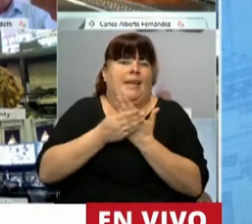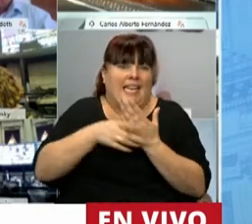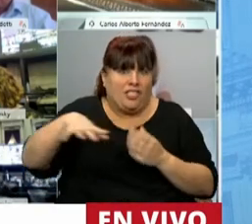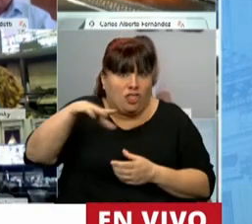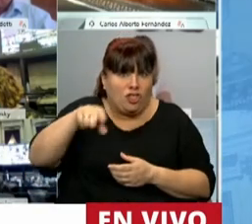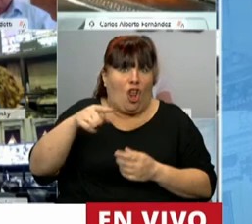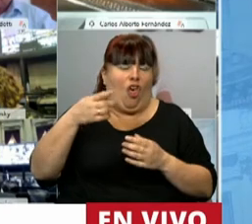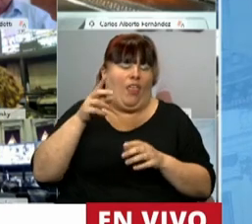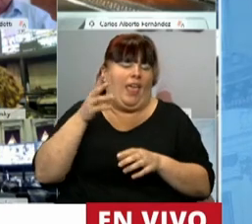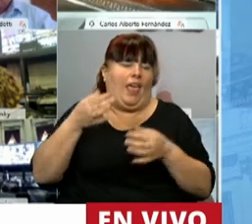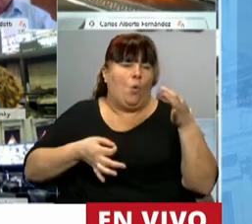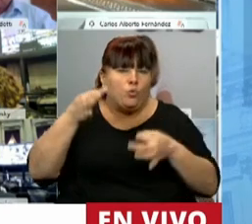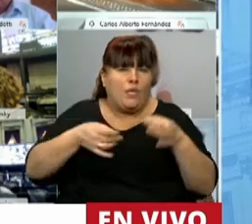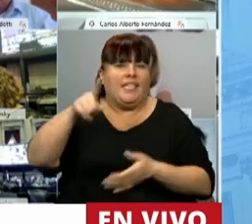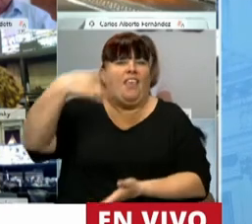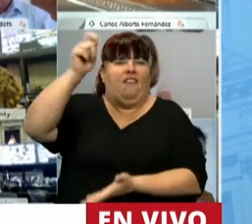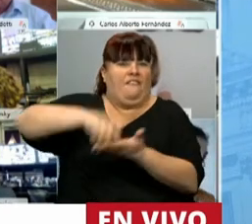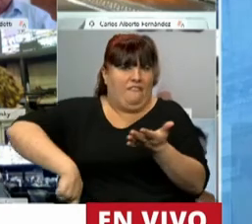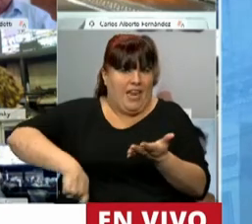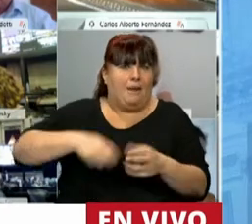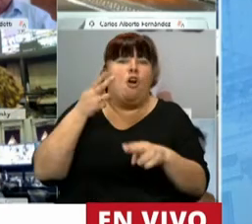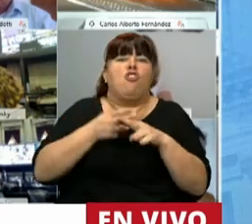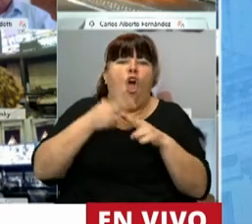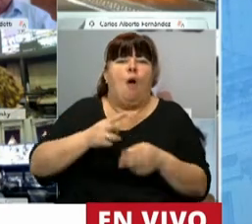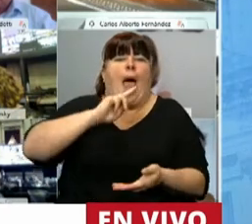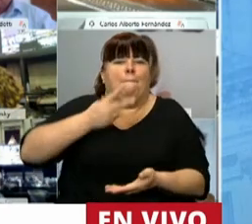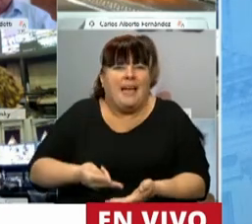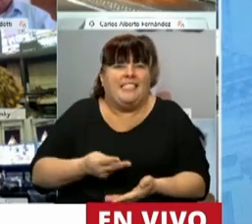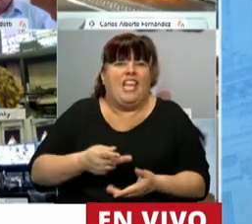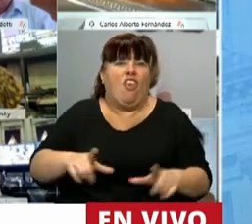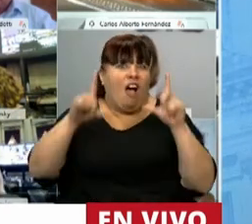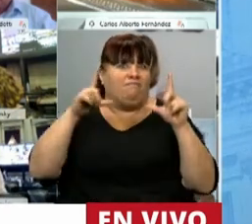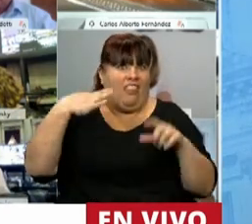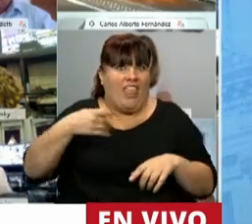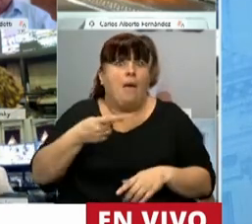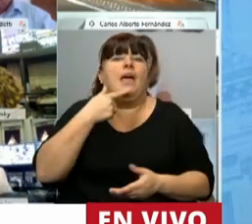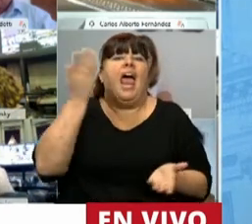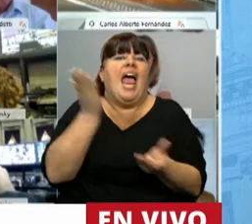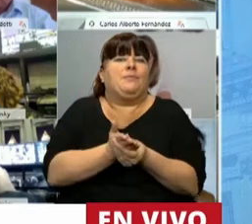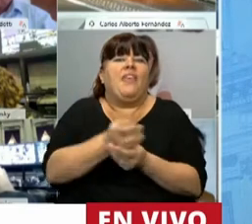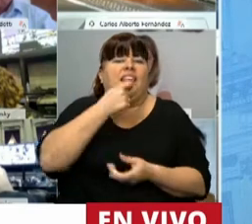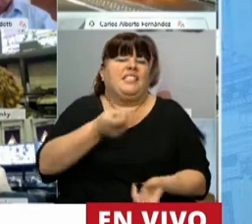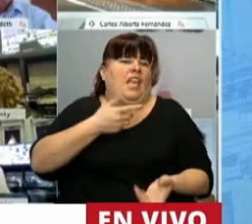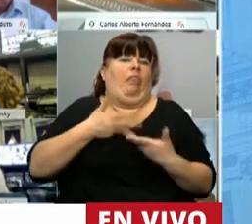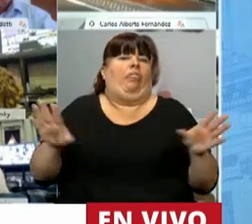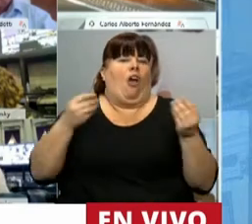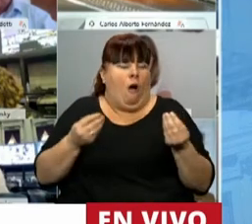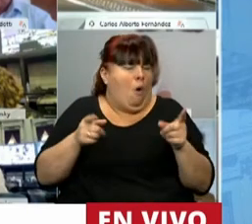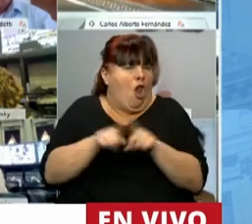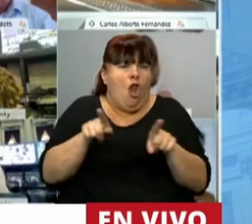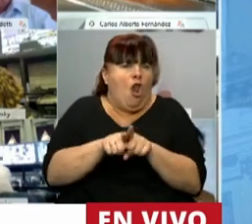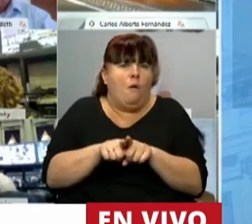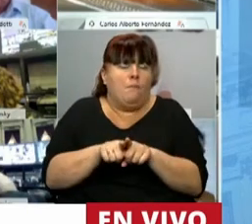área el que ponga la firma, el nombre, el apellido y la cara en los expedientes cuando hay que desistir. Y bueno, lo que